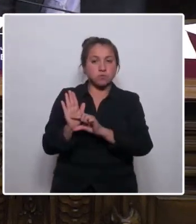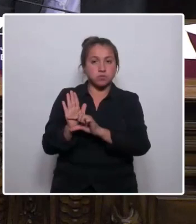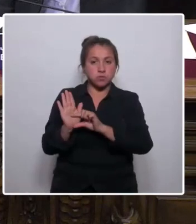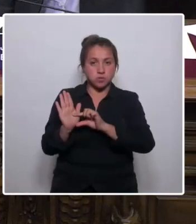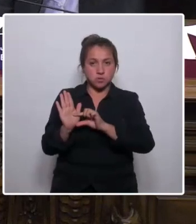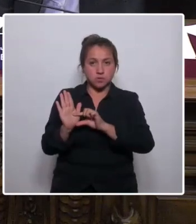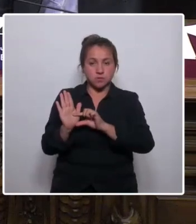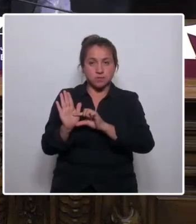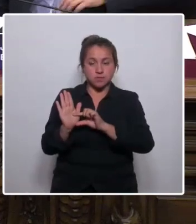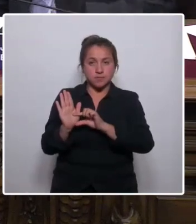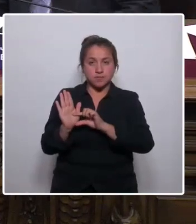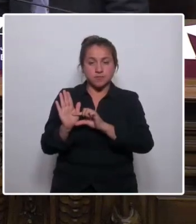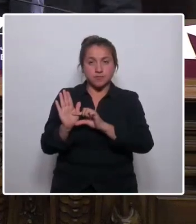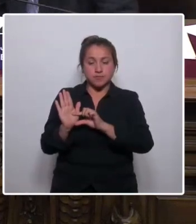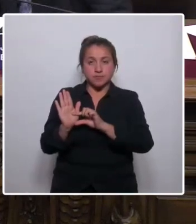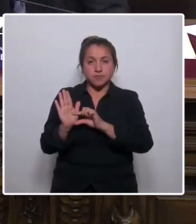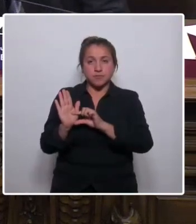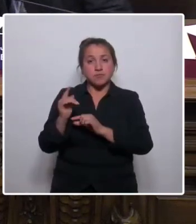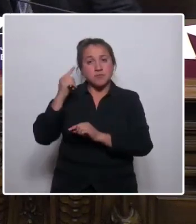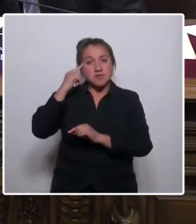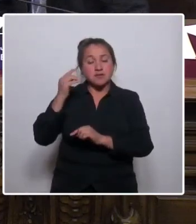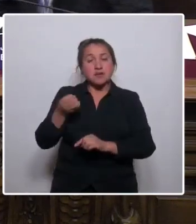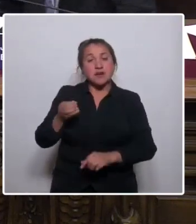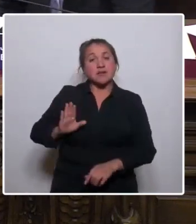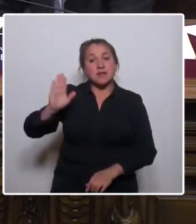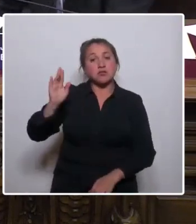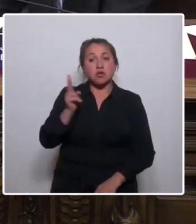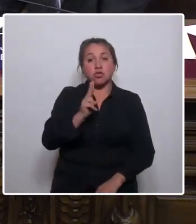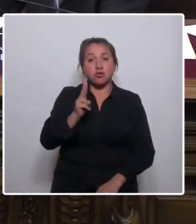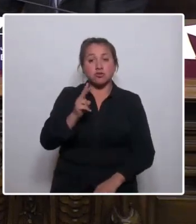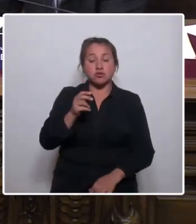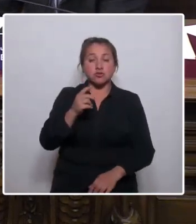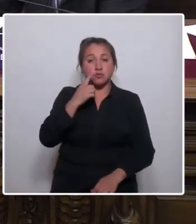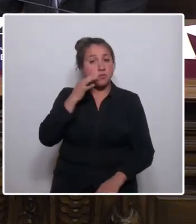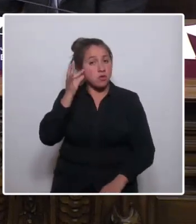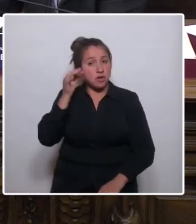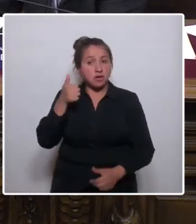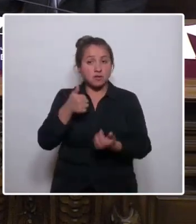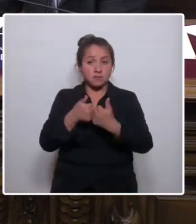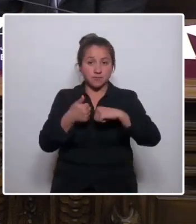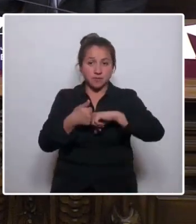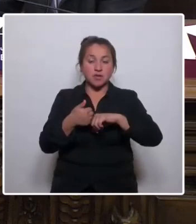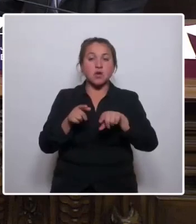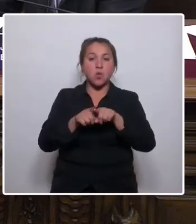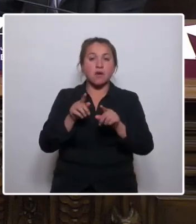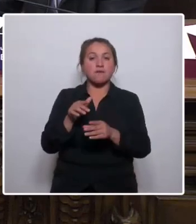sobre considerar candidatos de ambos géneros también se va a someter a votación.